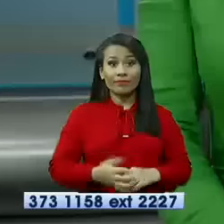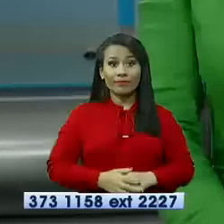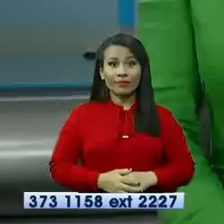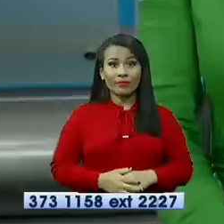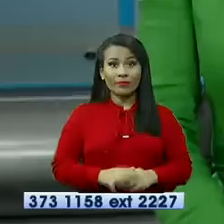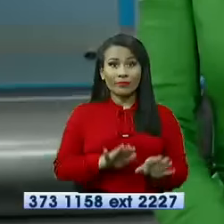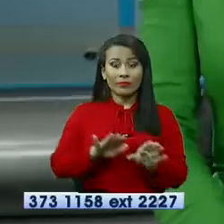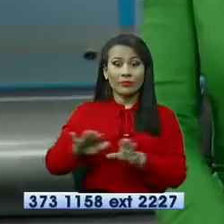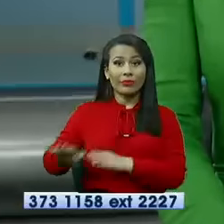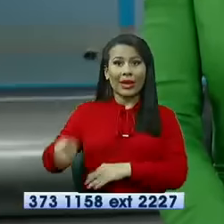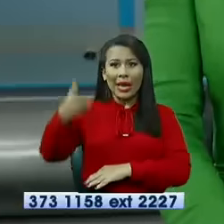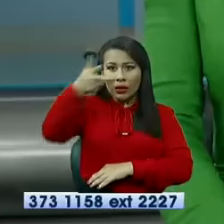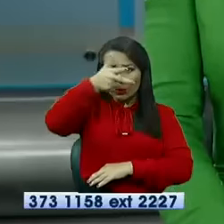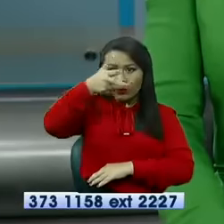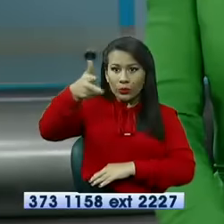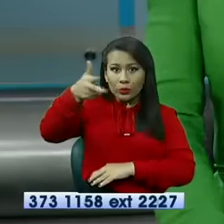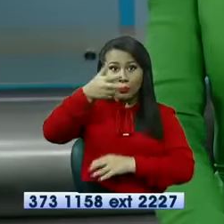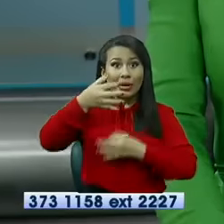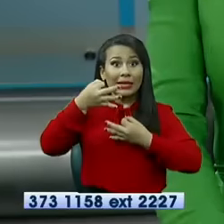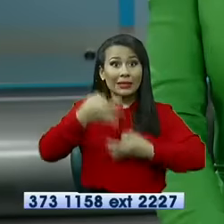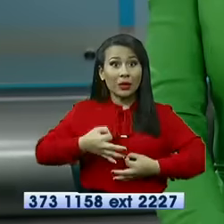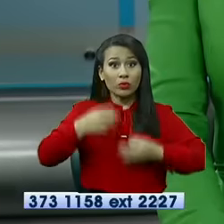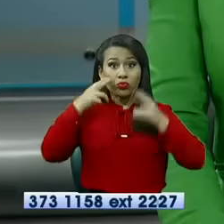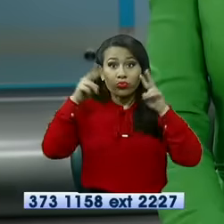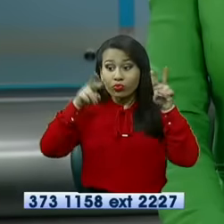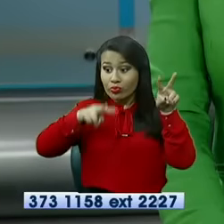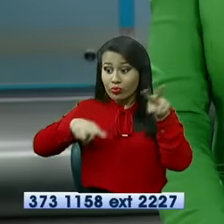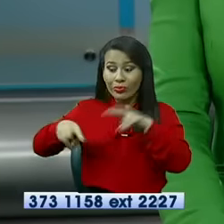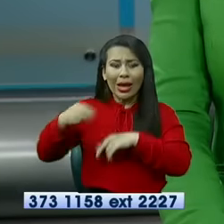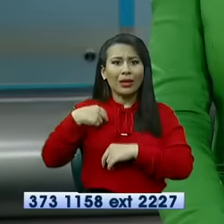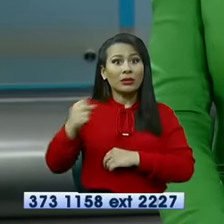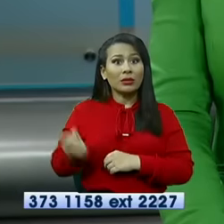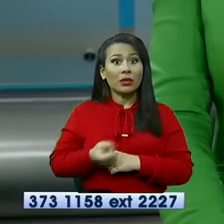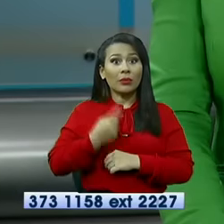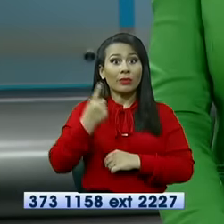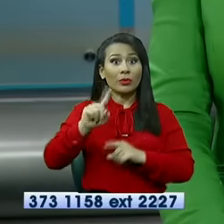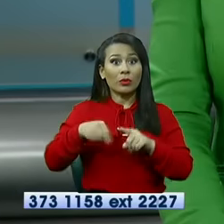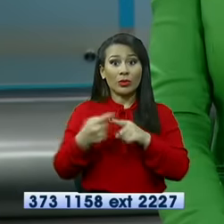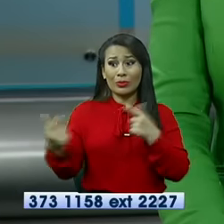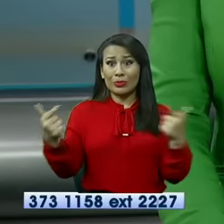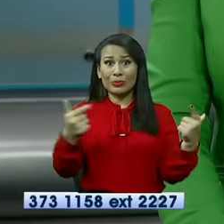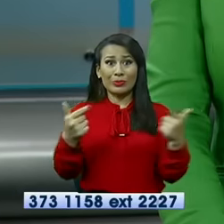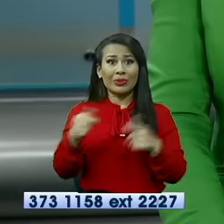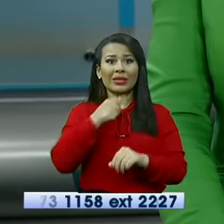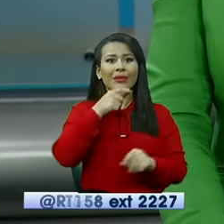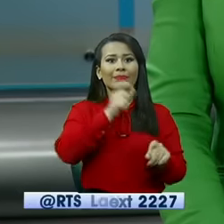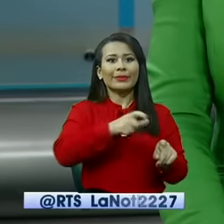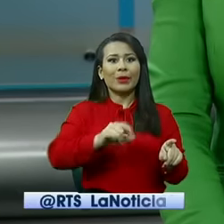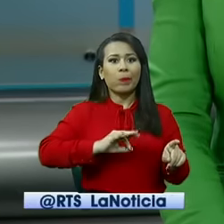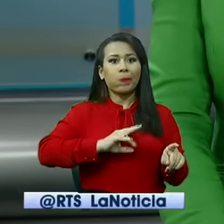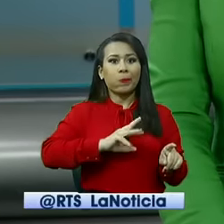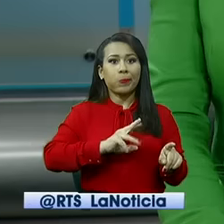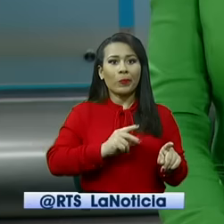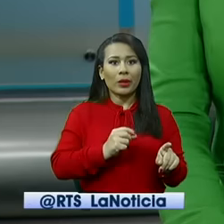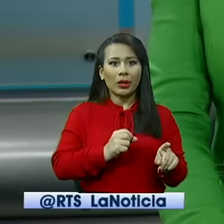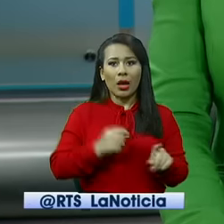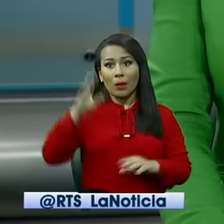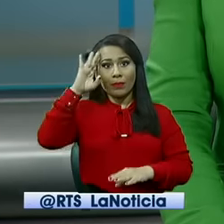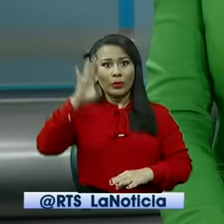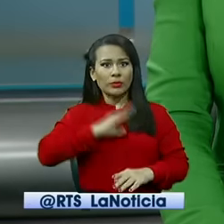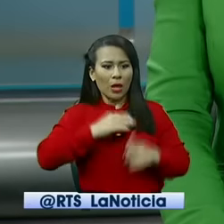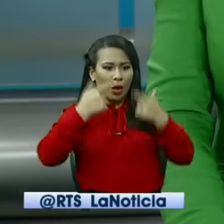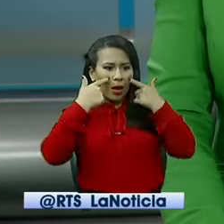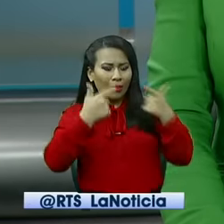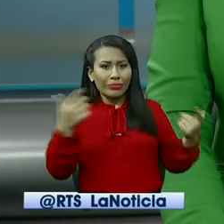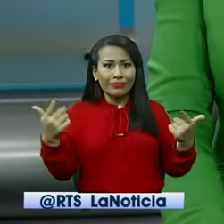Escobar cámaras de seguridad captaron dramáticas imágenes de una balacera entre presuntos delincuentes y la policía ocurrida en